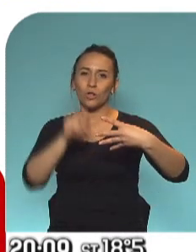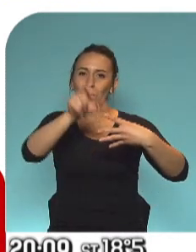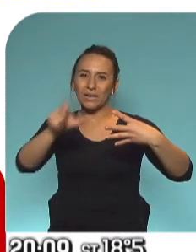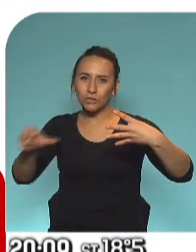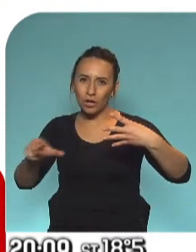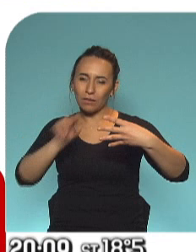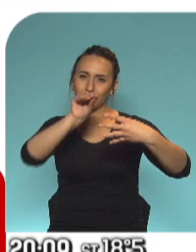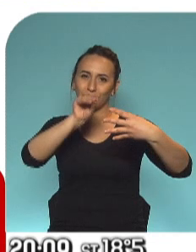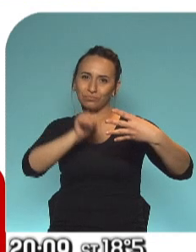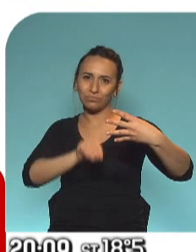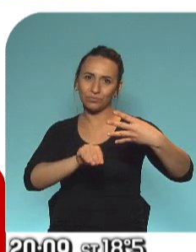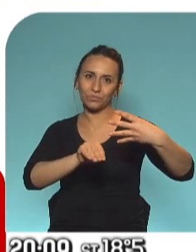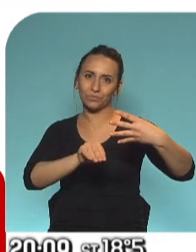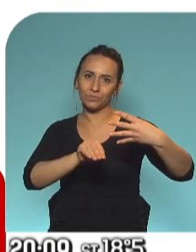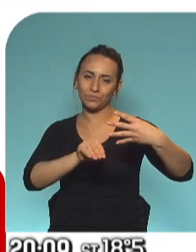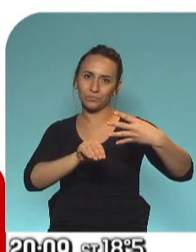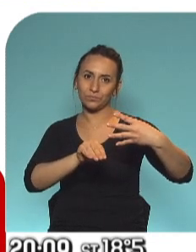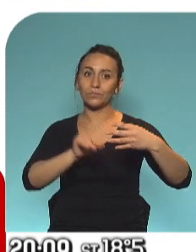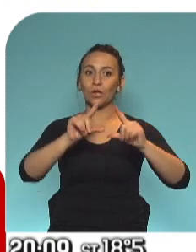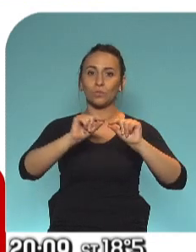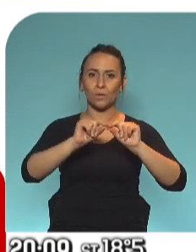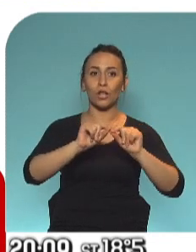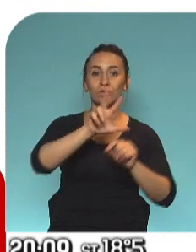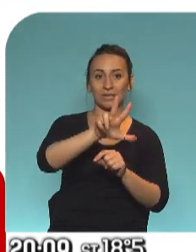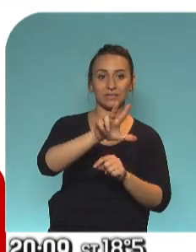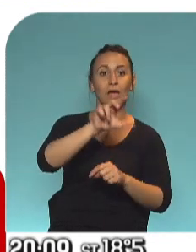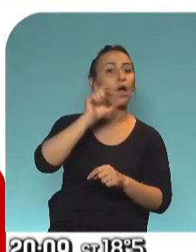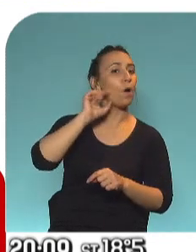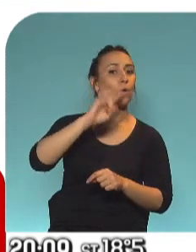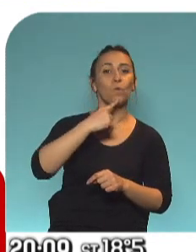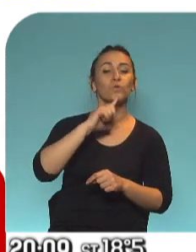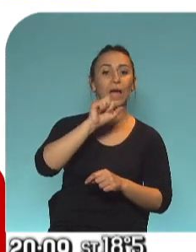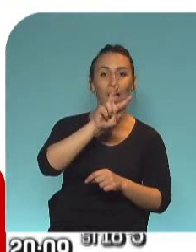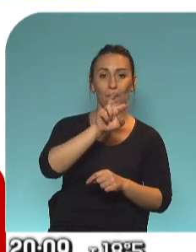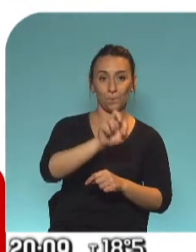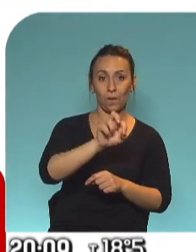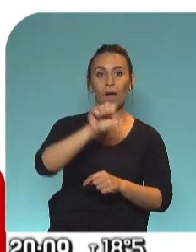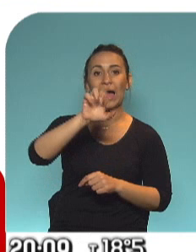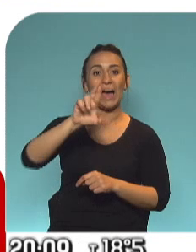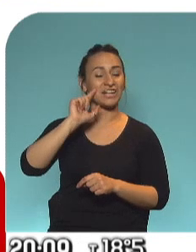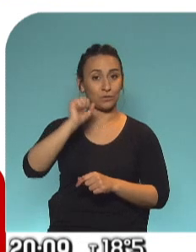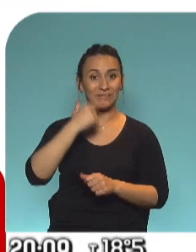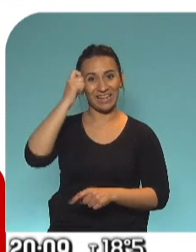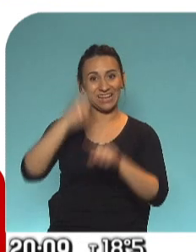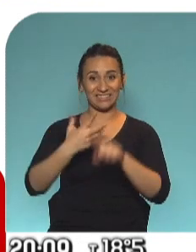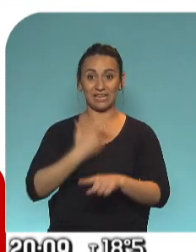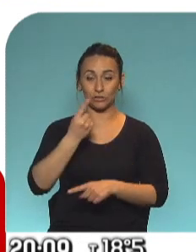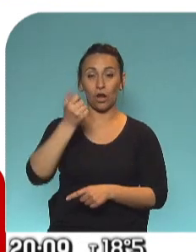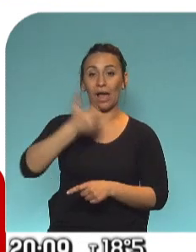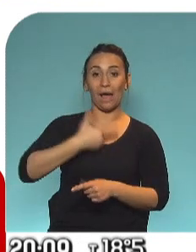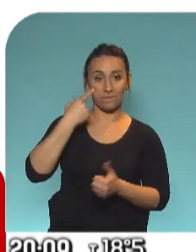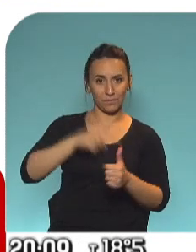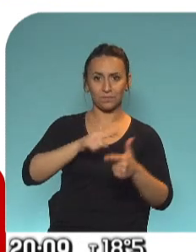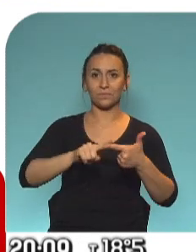nombran. El número 13, Gustavo Arribas, ex director general de la AFI. 4, Silvia Magdalani, que